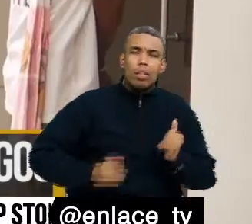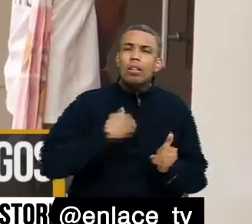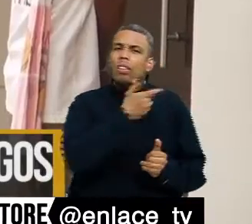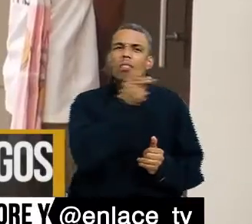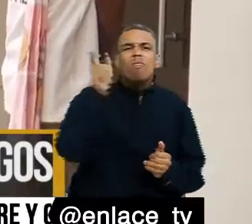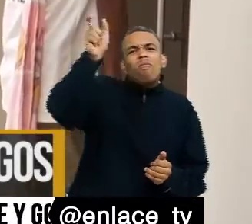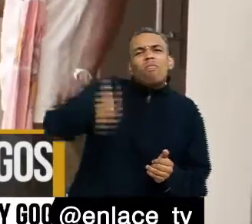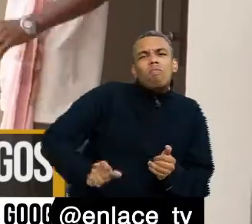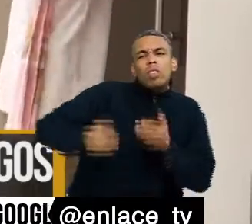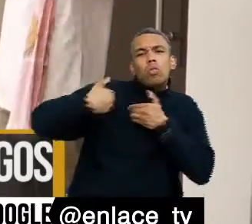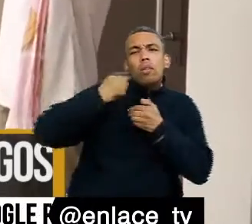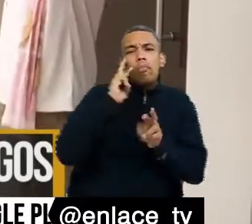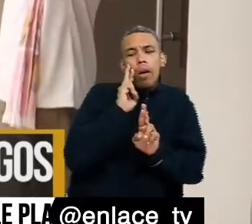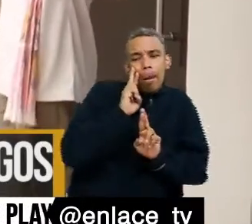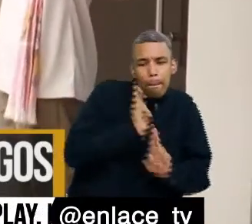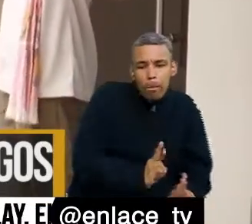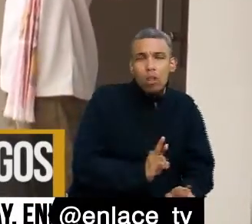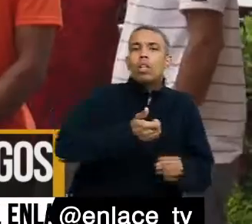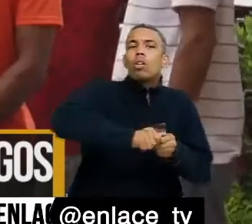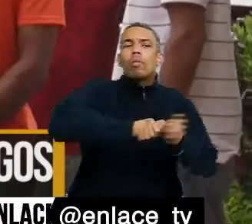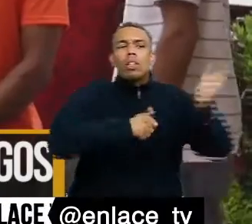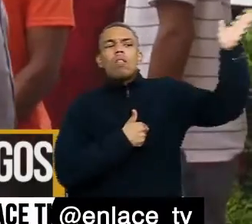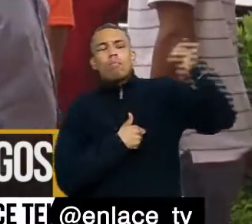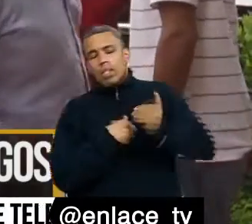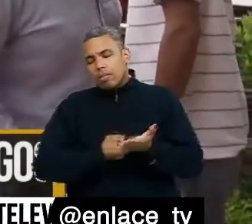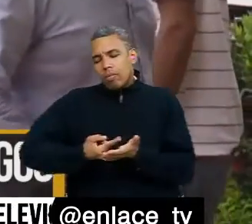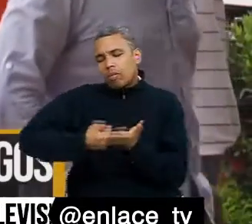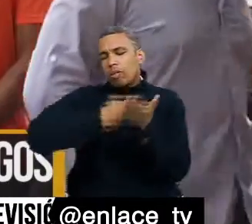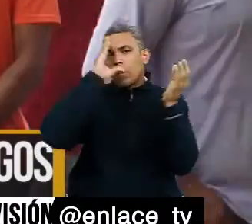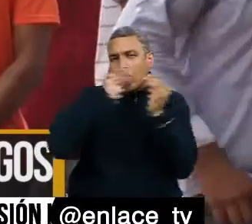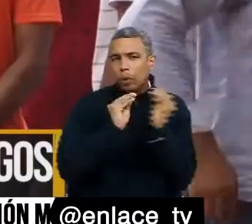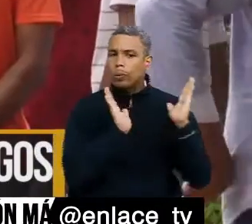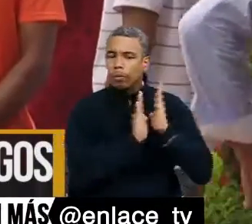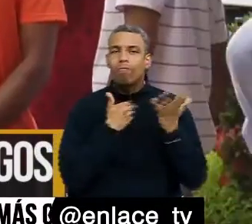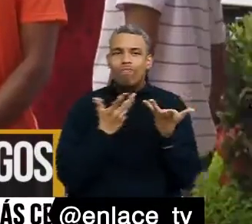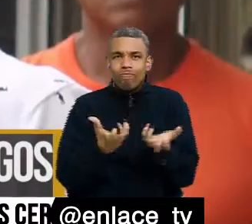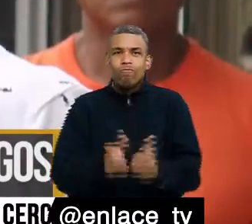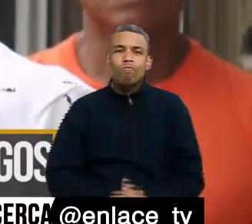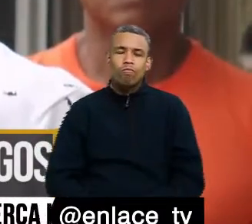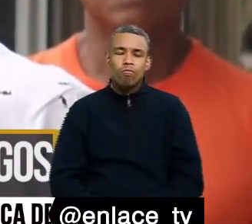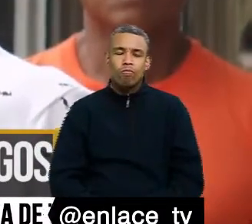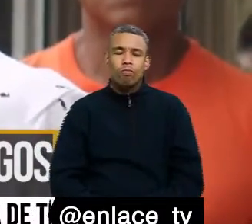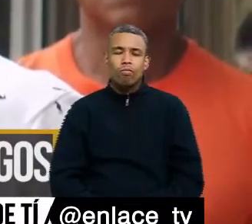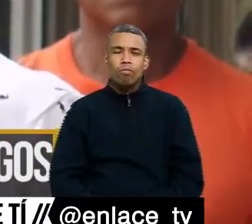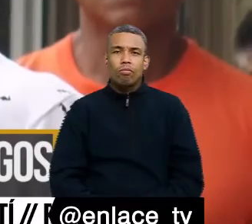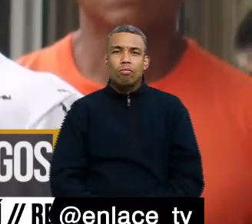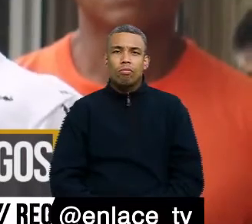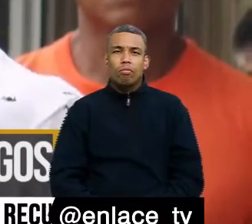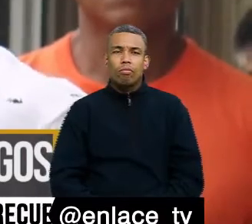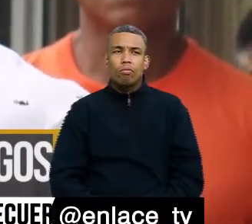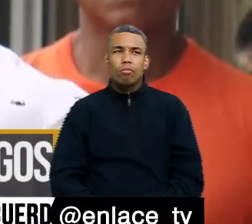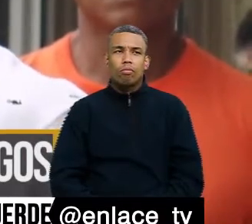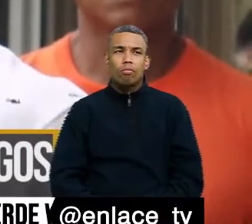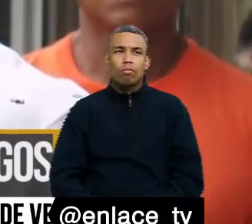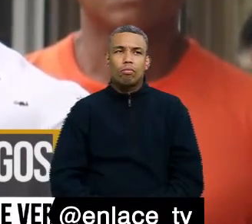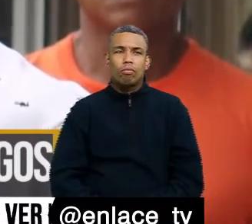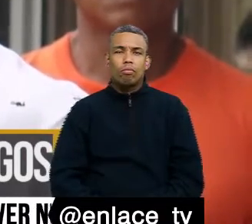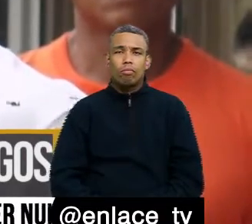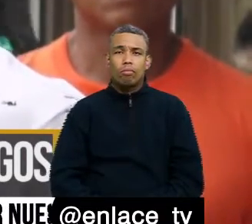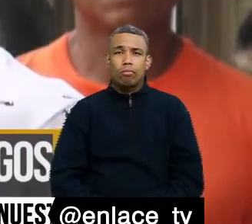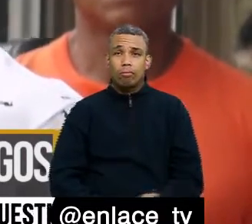conocer cuándo la compañía de petróleos hará el anunciado desembolso de los retenidos a Tradeco. Recordemos que aquí en mis manos presente tengo una lista